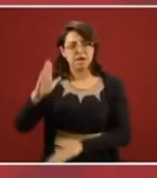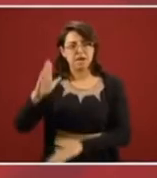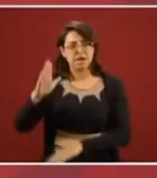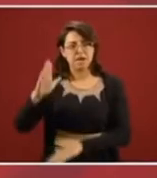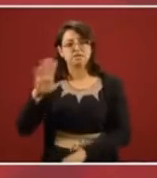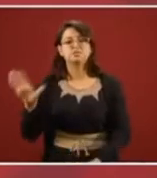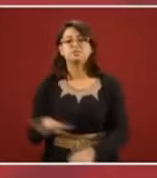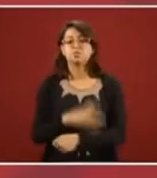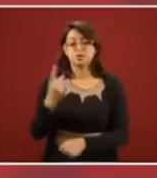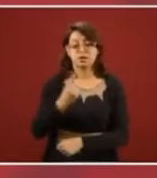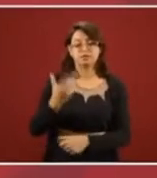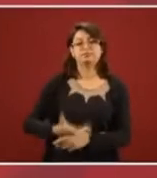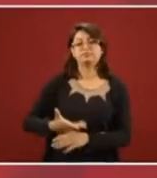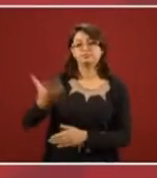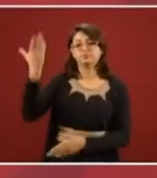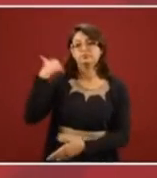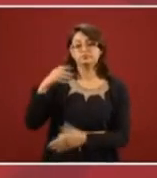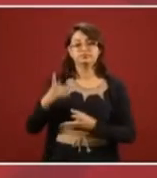experience